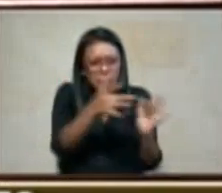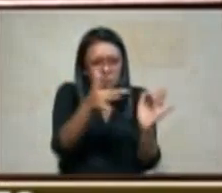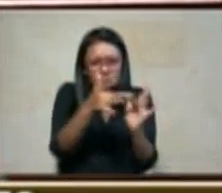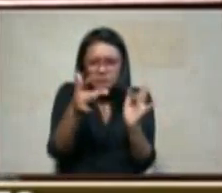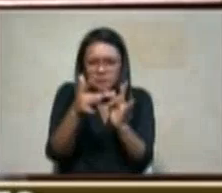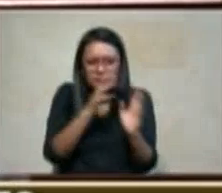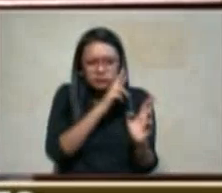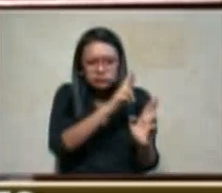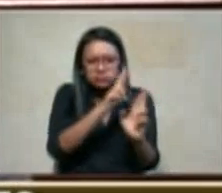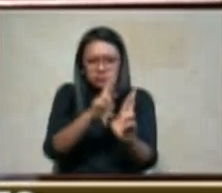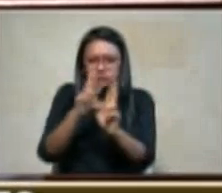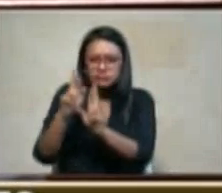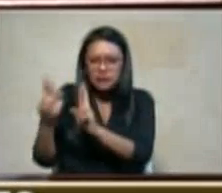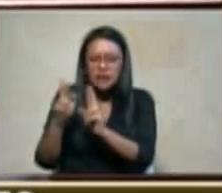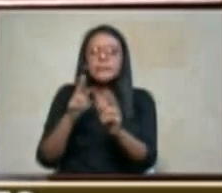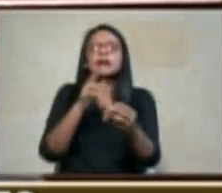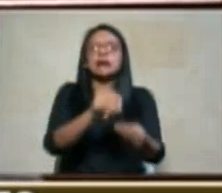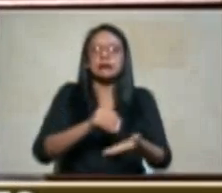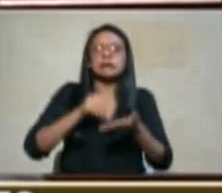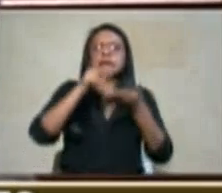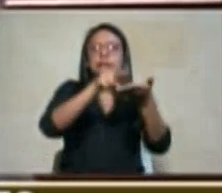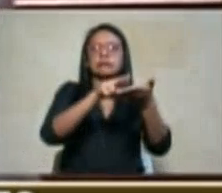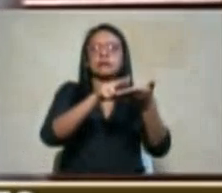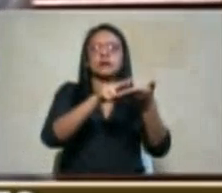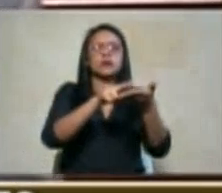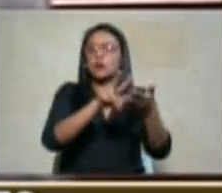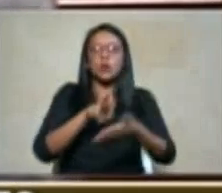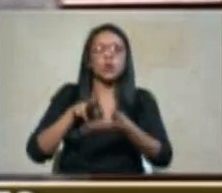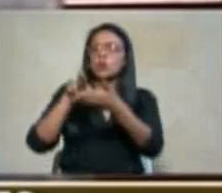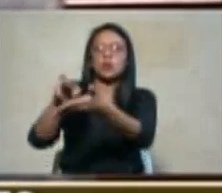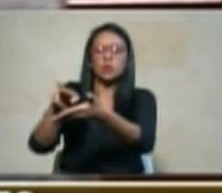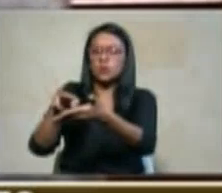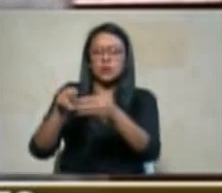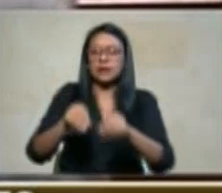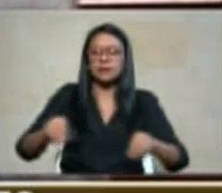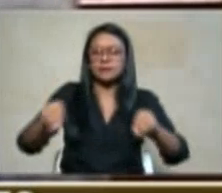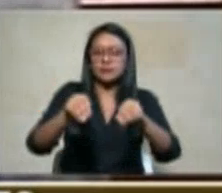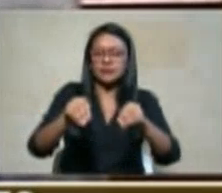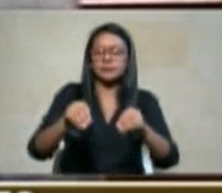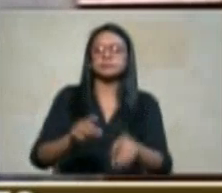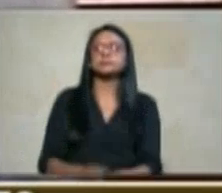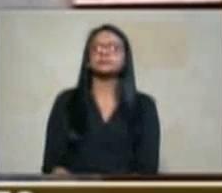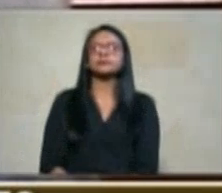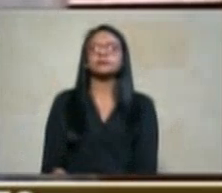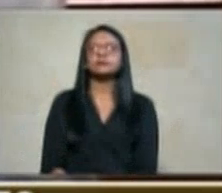compensaciones, dónde debe haber lugar a la restitución y dónde no. Sigamos, por favor.